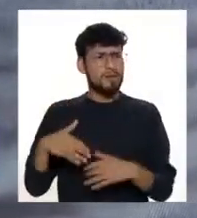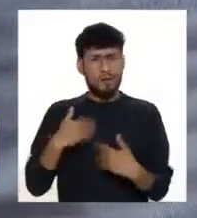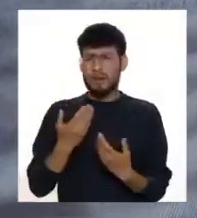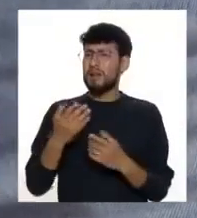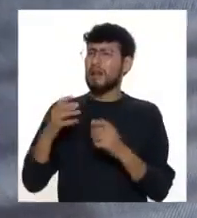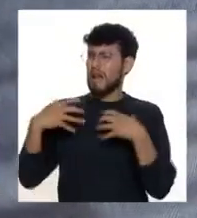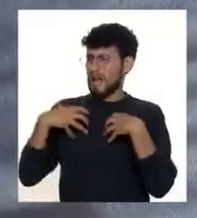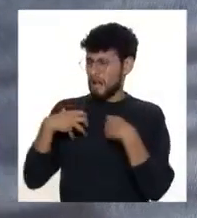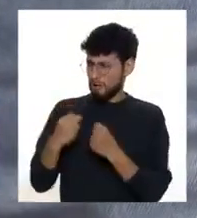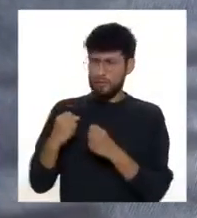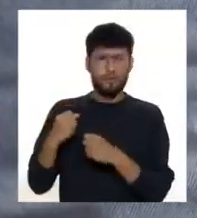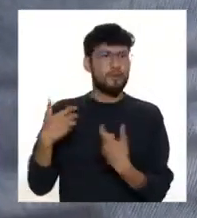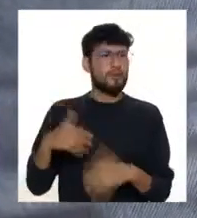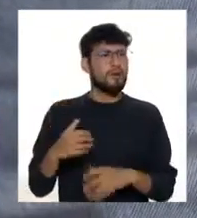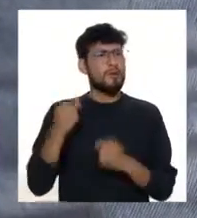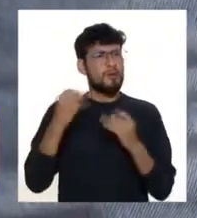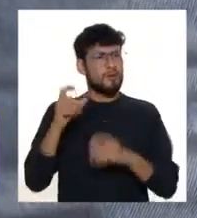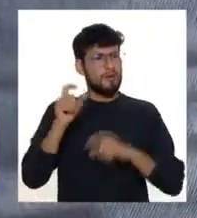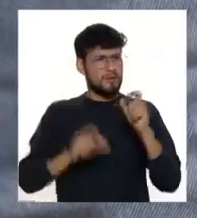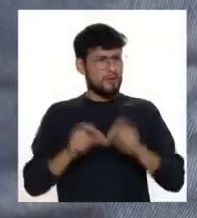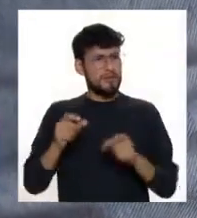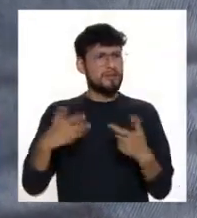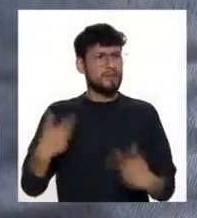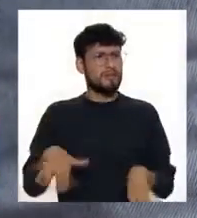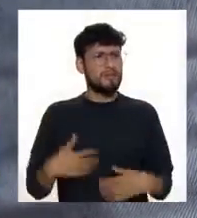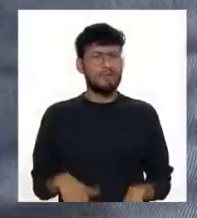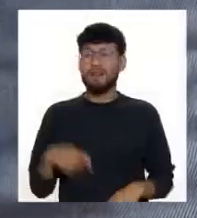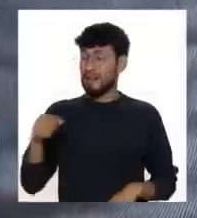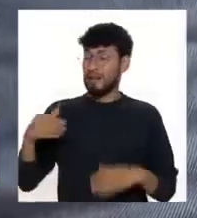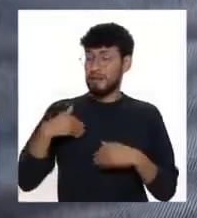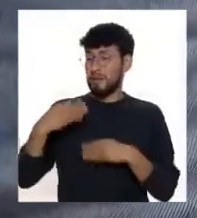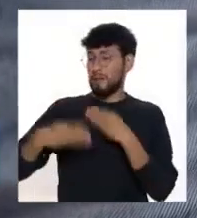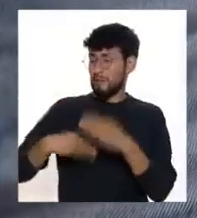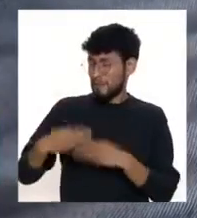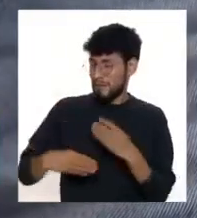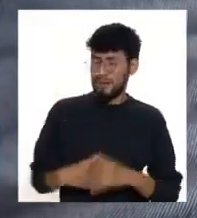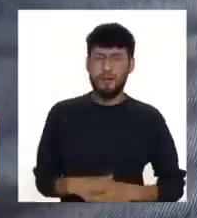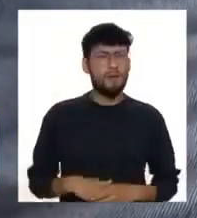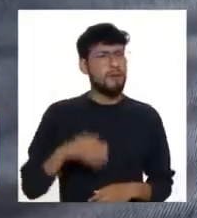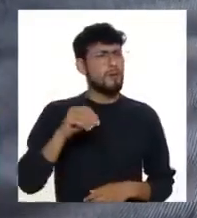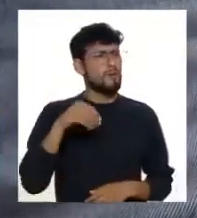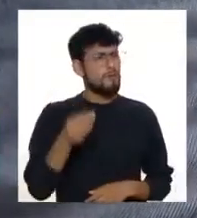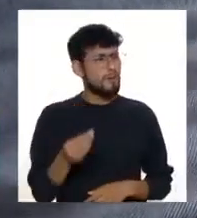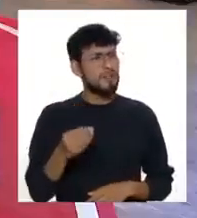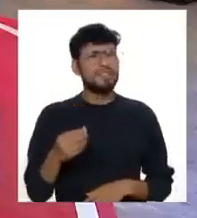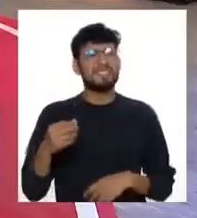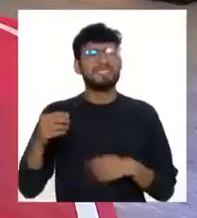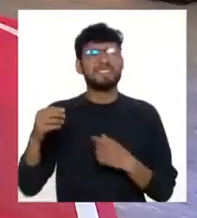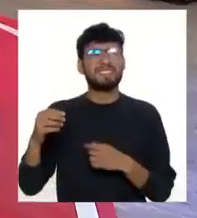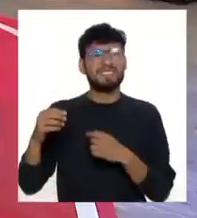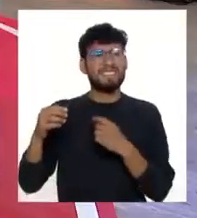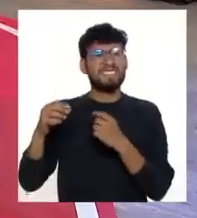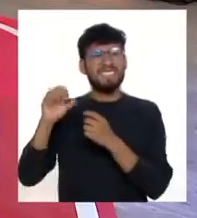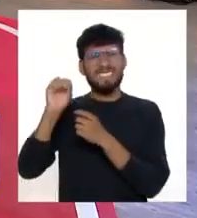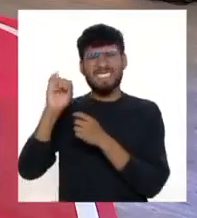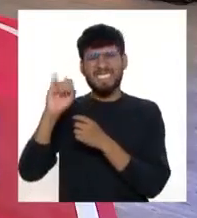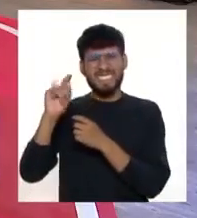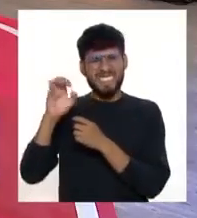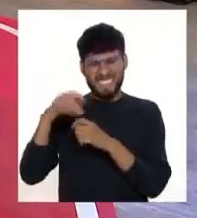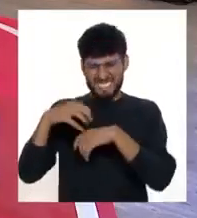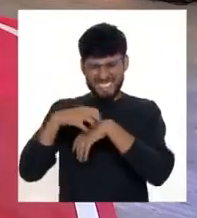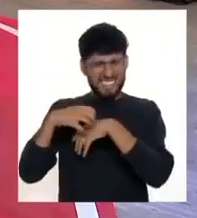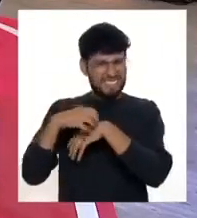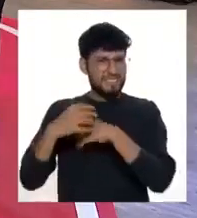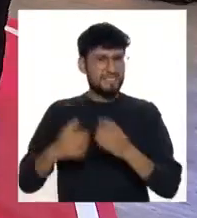salud y hay muchas personas que nos escriben diciendo que usan hasta papel higiénico porque las sintéticas muchas veces